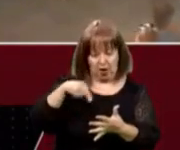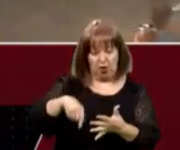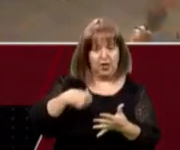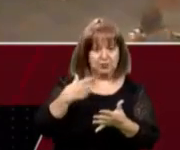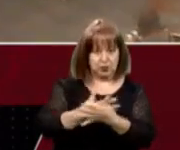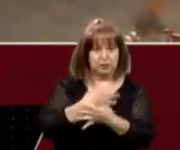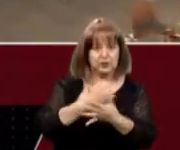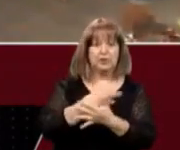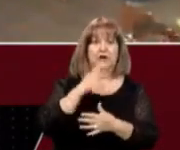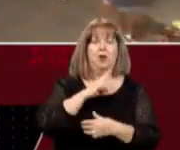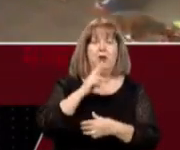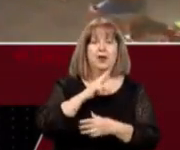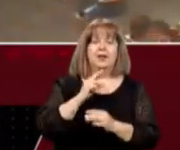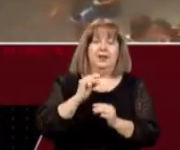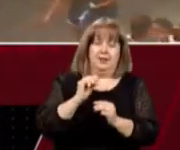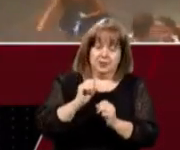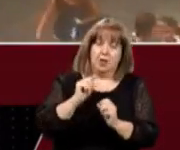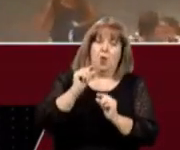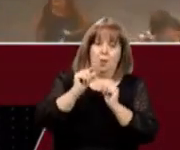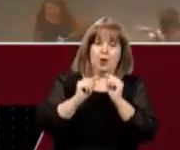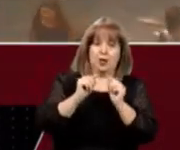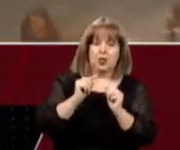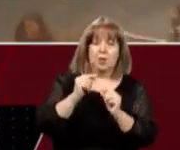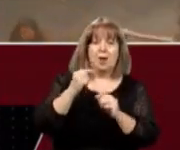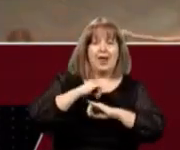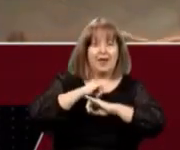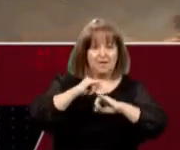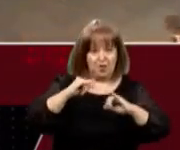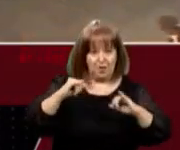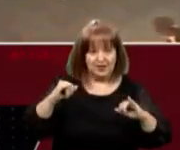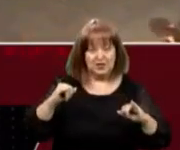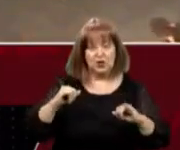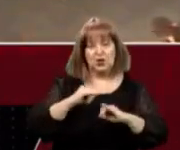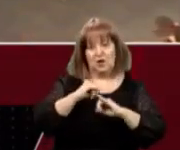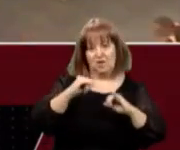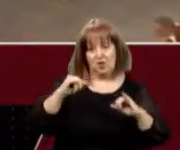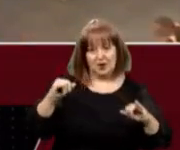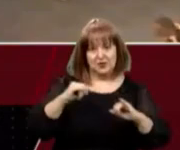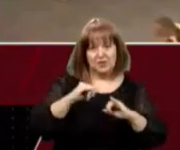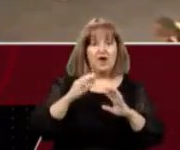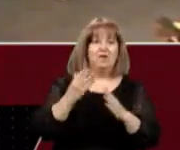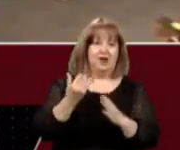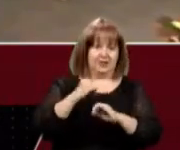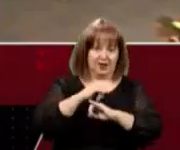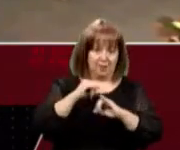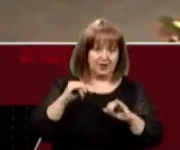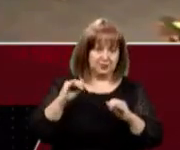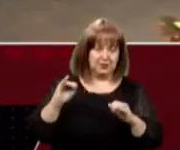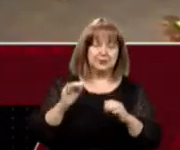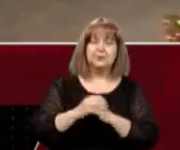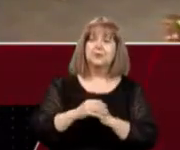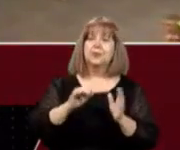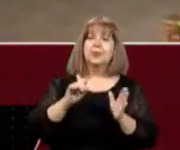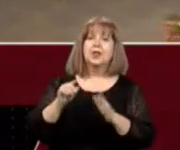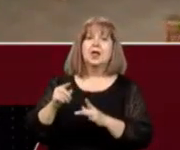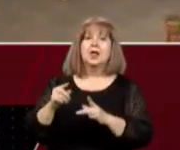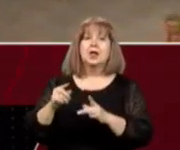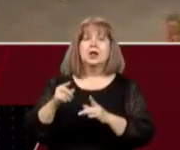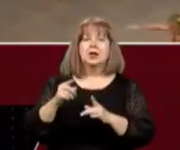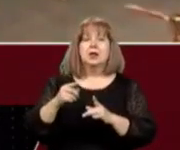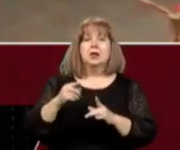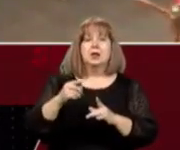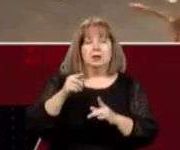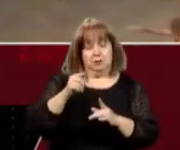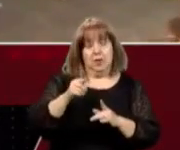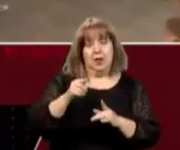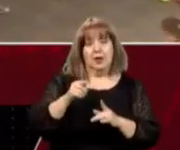pero creo que estamos trabajando un poco más en la concientización en esos temas. Bueno, mucho de parte de ustedes, Julián, y de parte de los hombres también entender